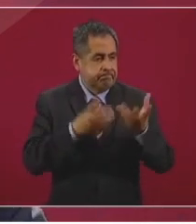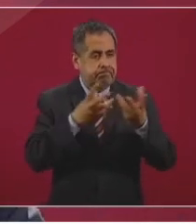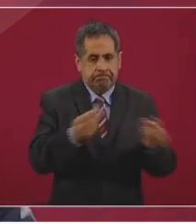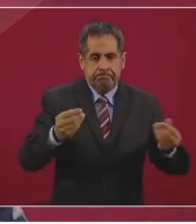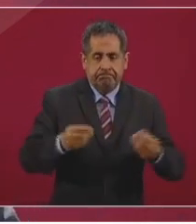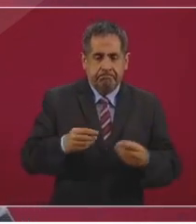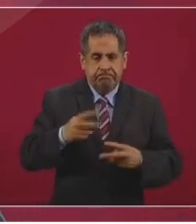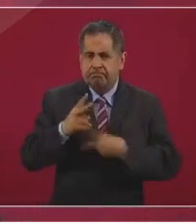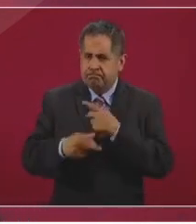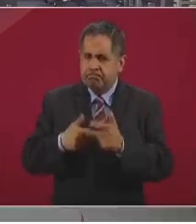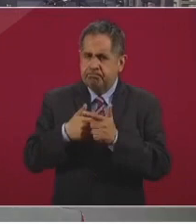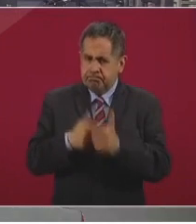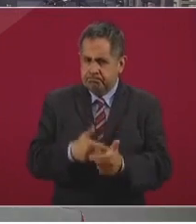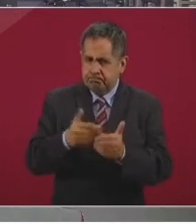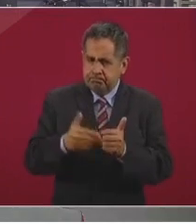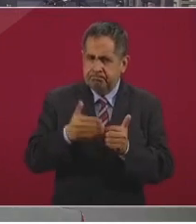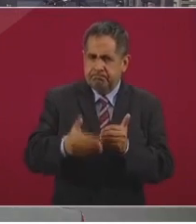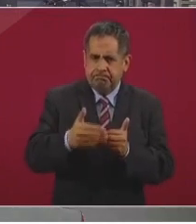Vamos a continuar